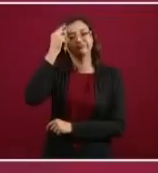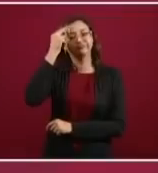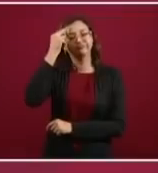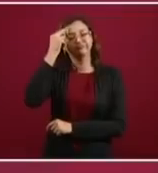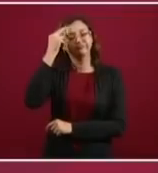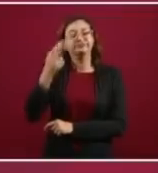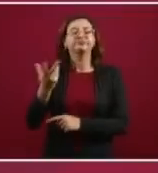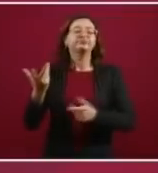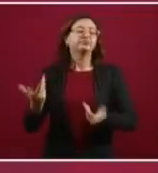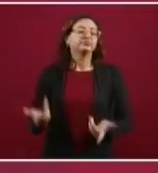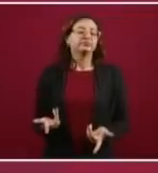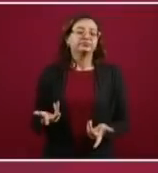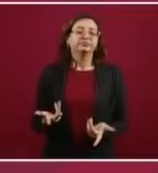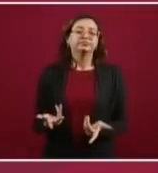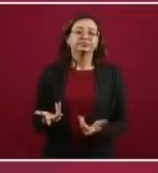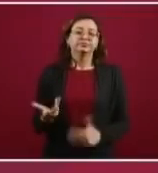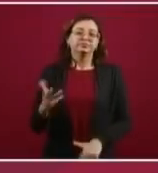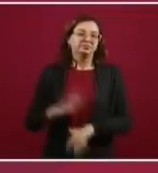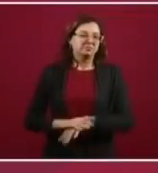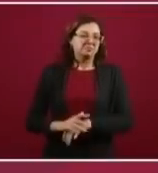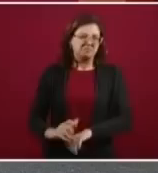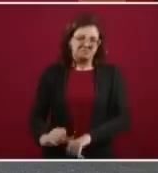y se consolida